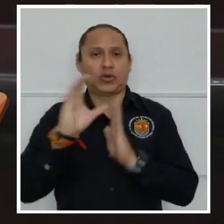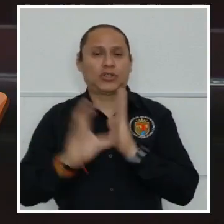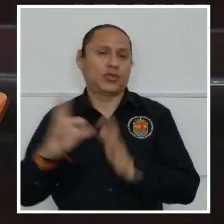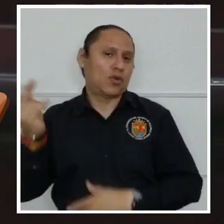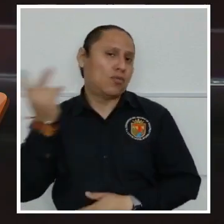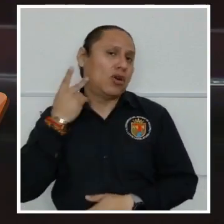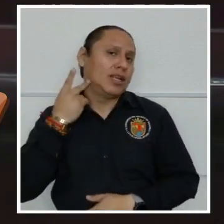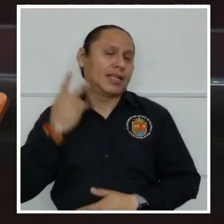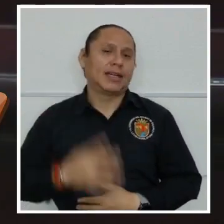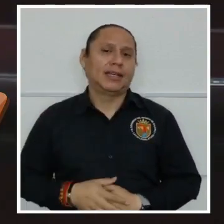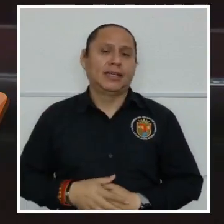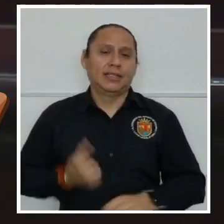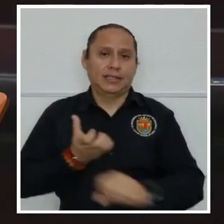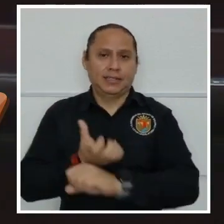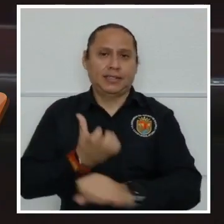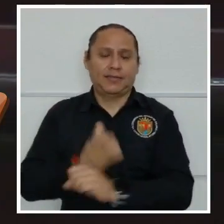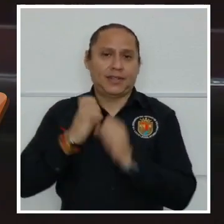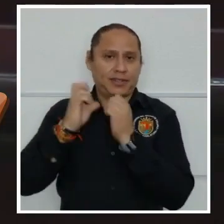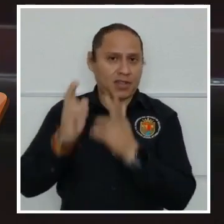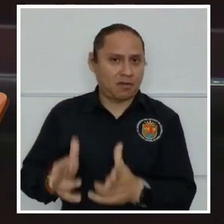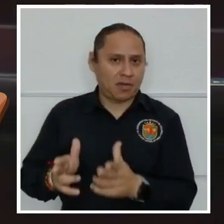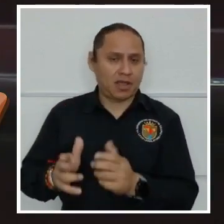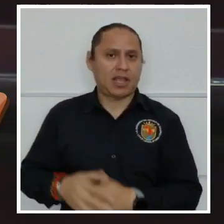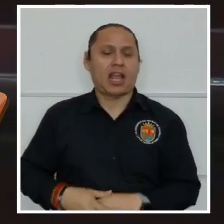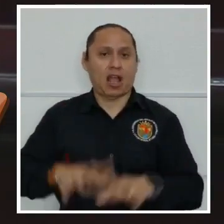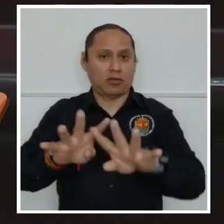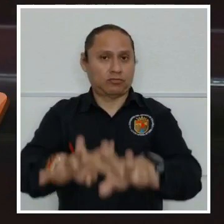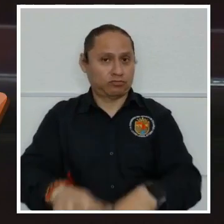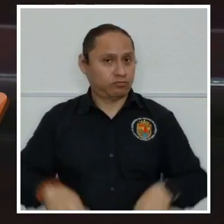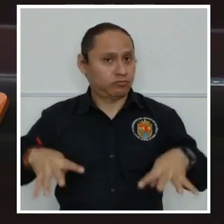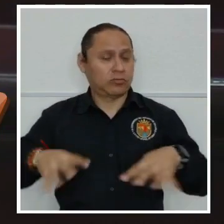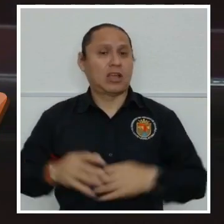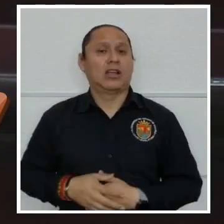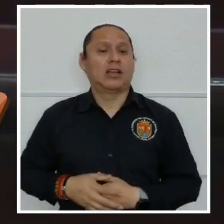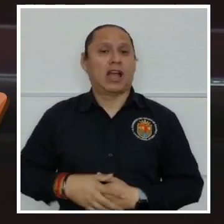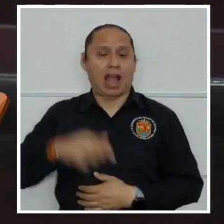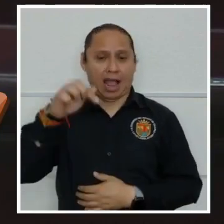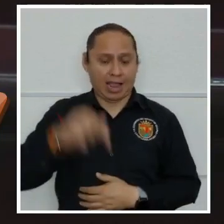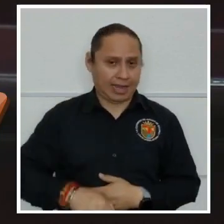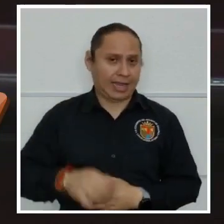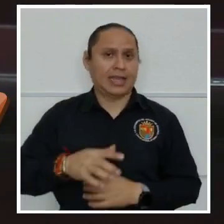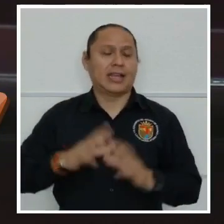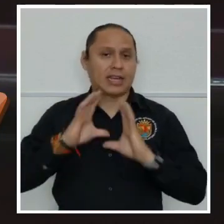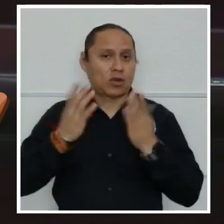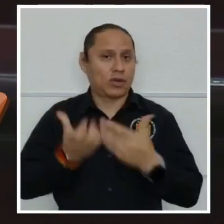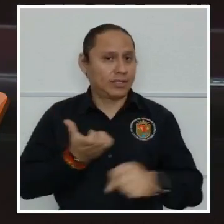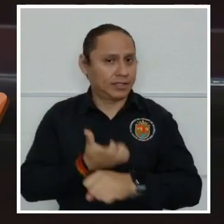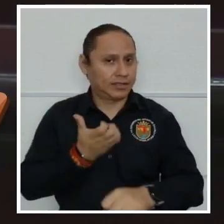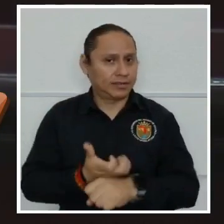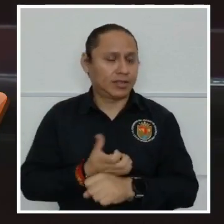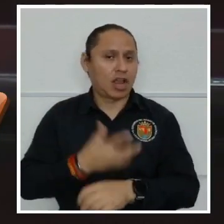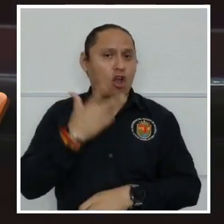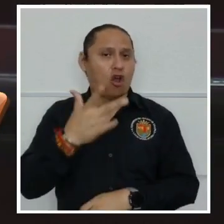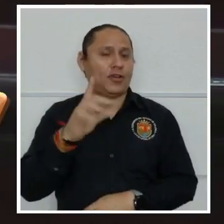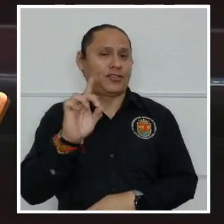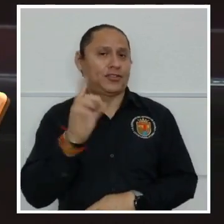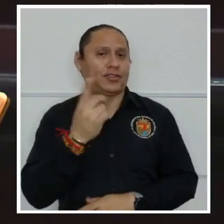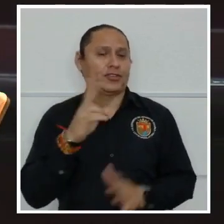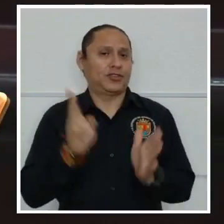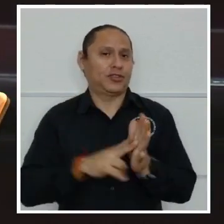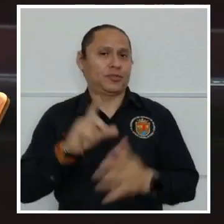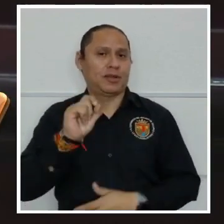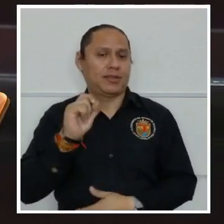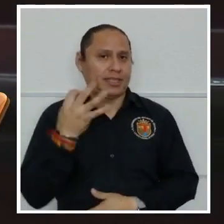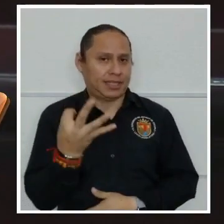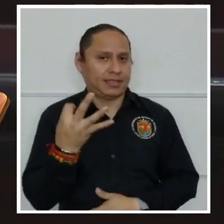Constitución Política del Estado de Chiapas, en sesión solemne celebrada por esta soberanía popular, el 8 de diciembre